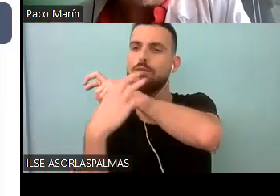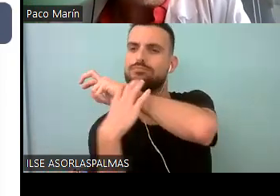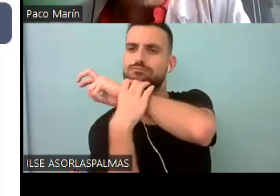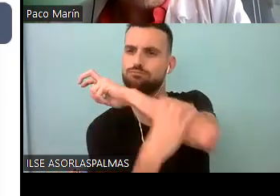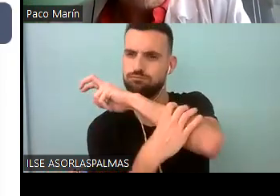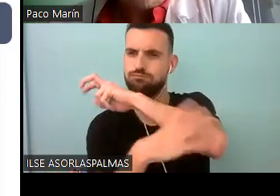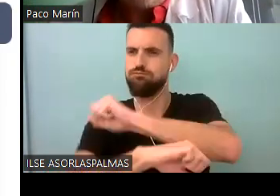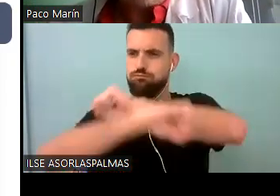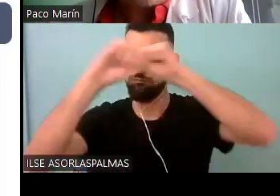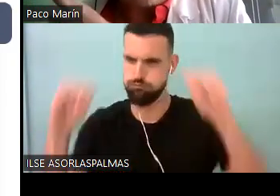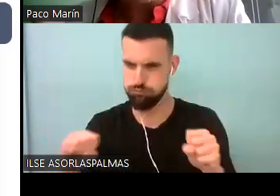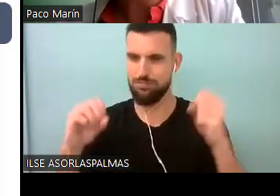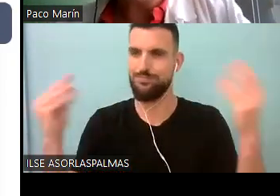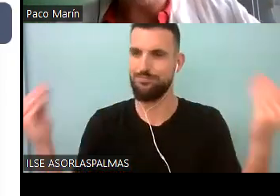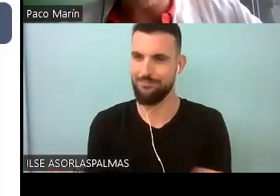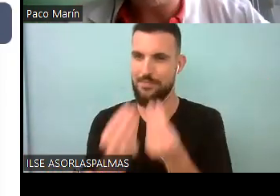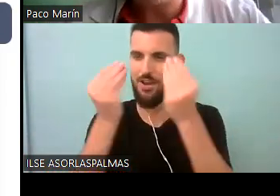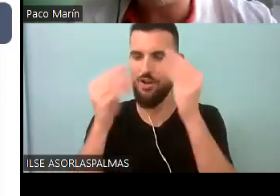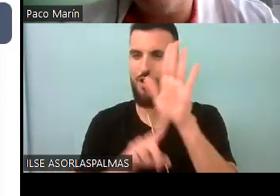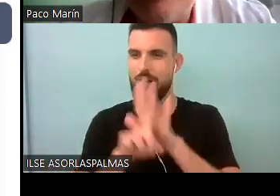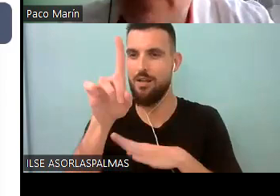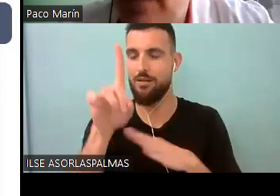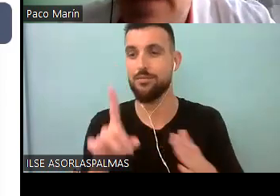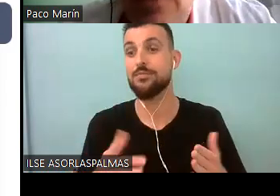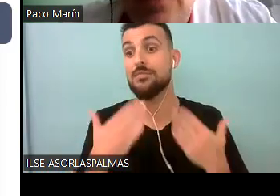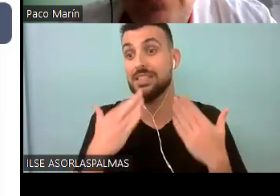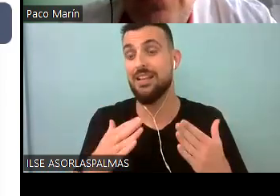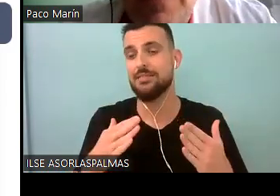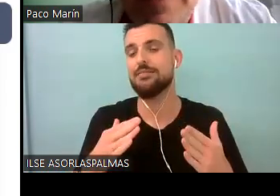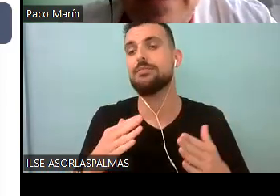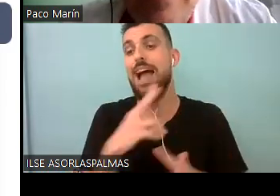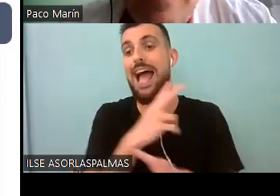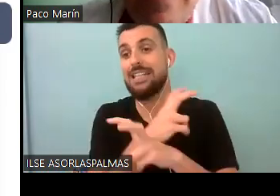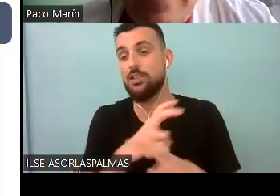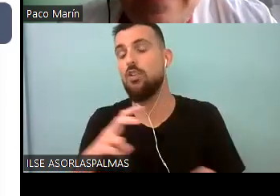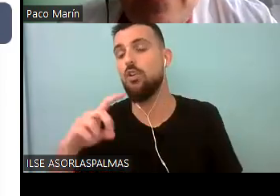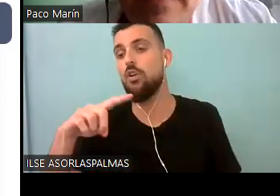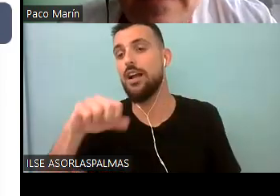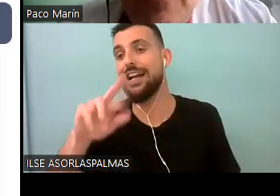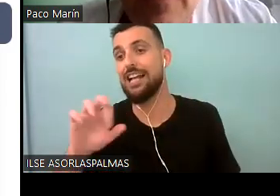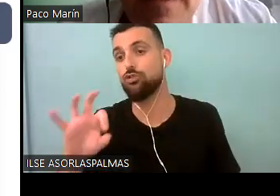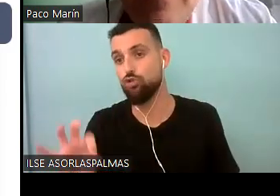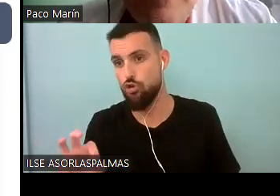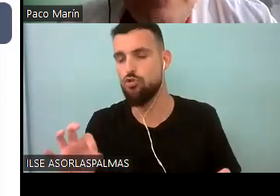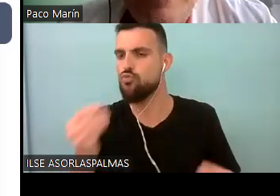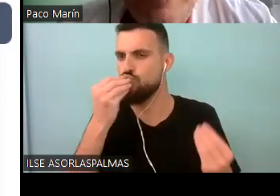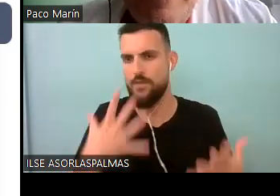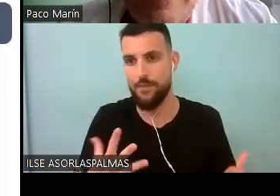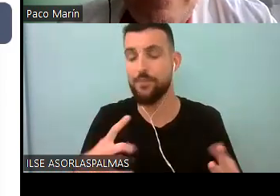de regeneración ósea. Y en este sentido, los ácidos grasos omega 3 son fundamentales. Y las